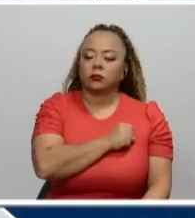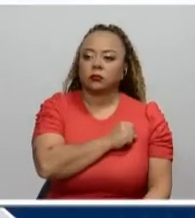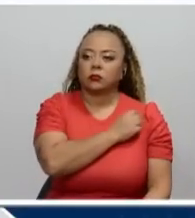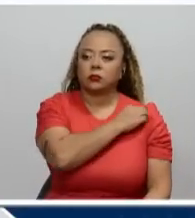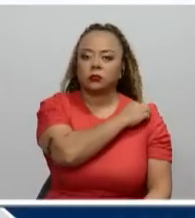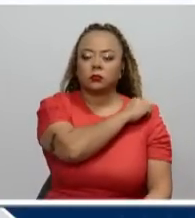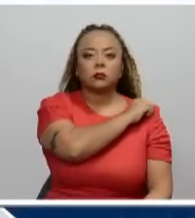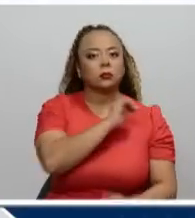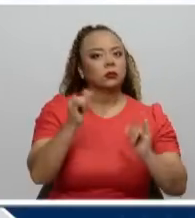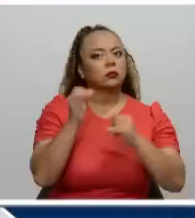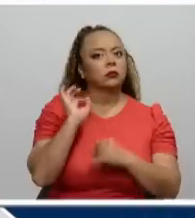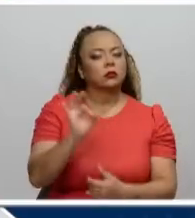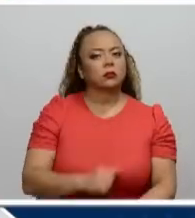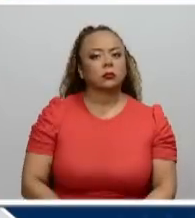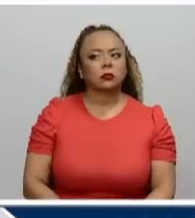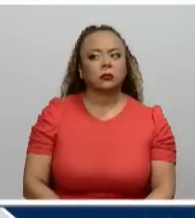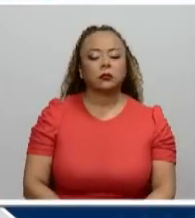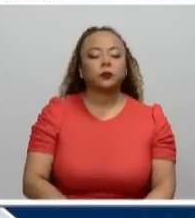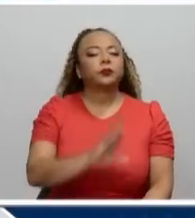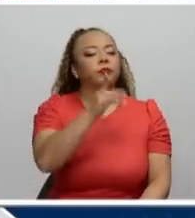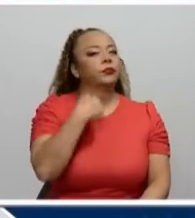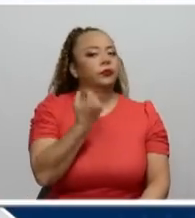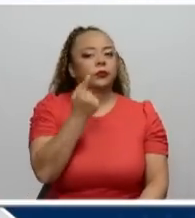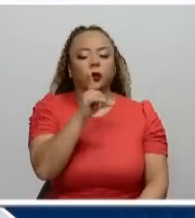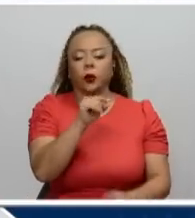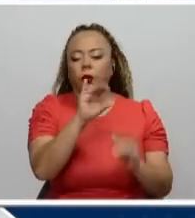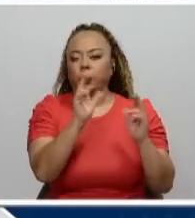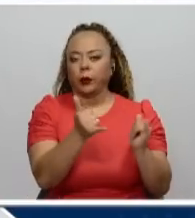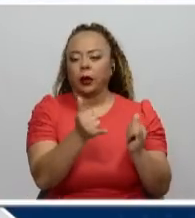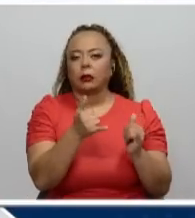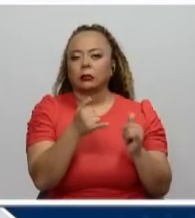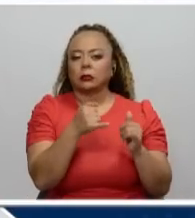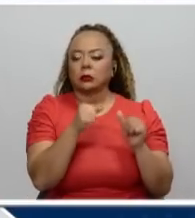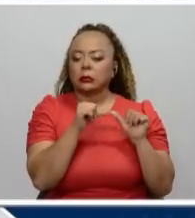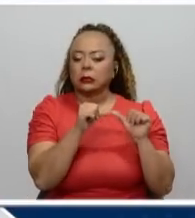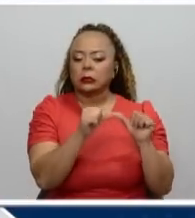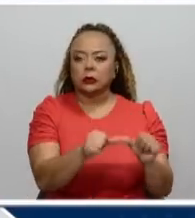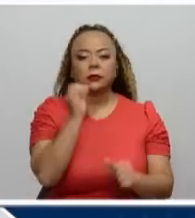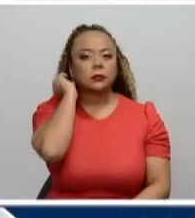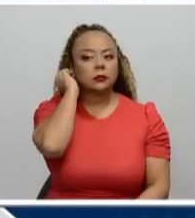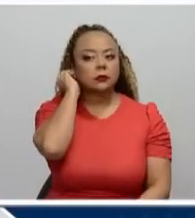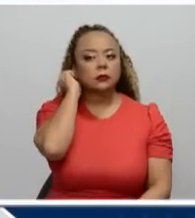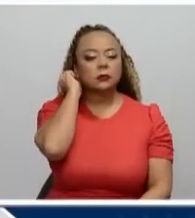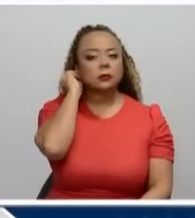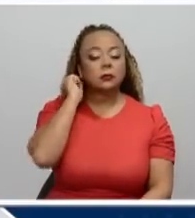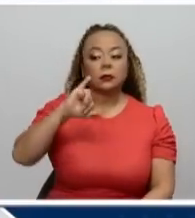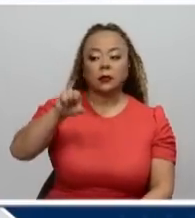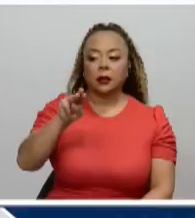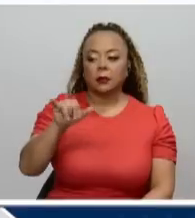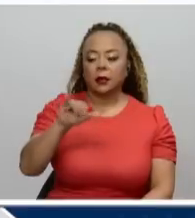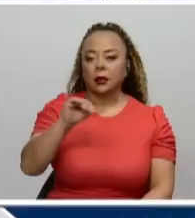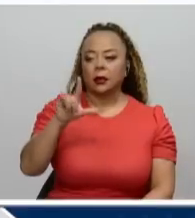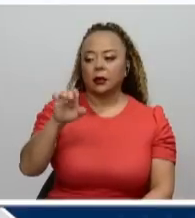andaba jugando bien está bien porque no ha venido jugando regularmente ahora Jimmy y Leal siempre